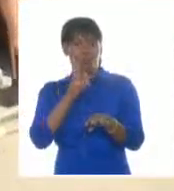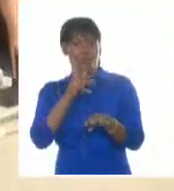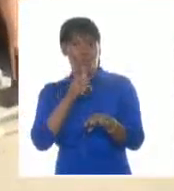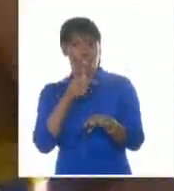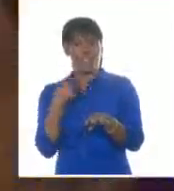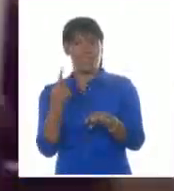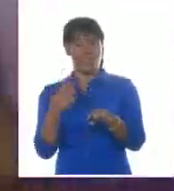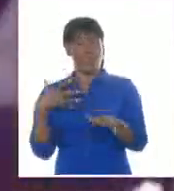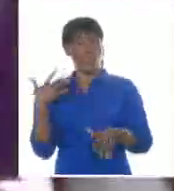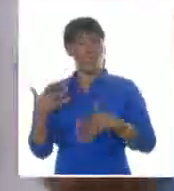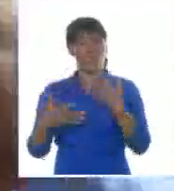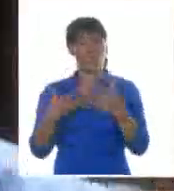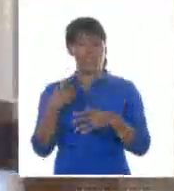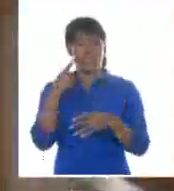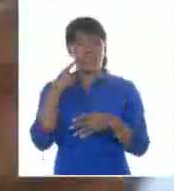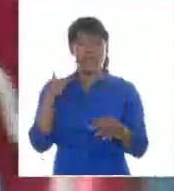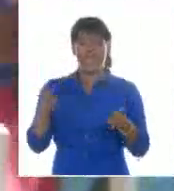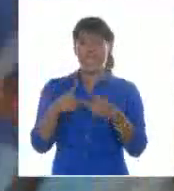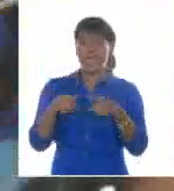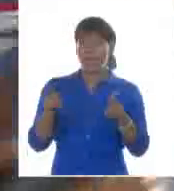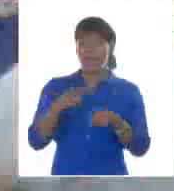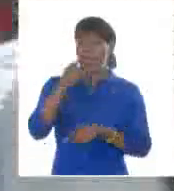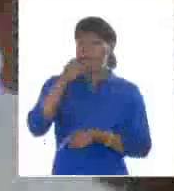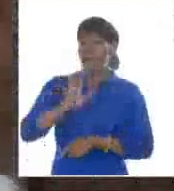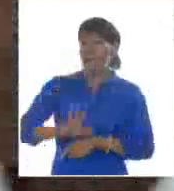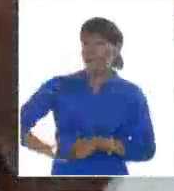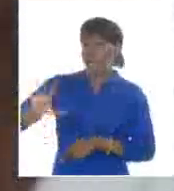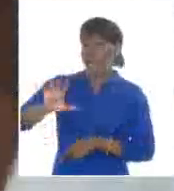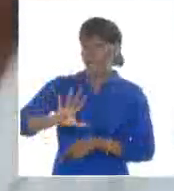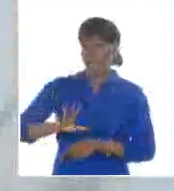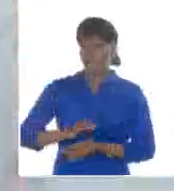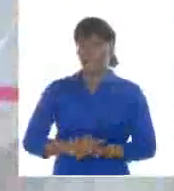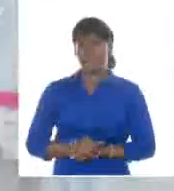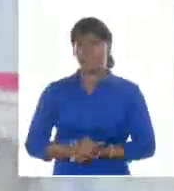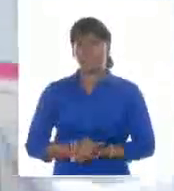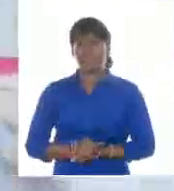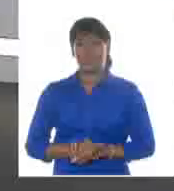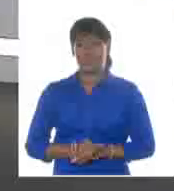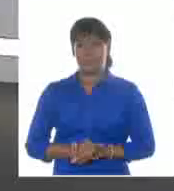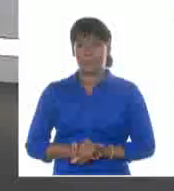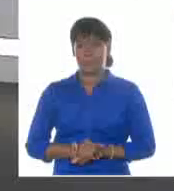herencia africana de los cubanos. Espere más detalles en próximos espacios informativos.